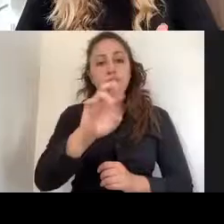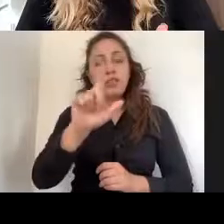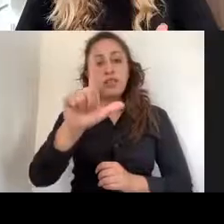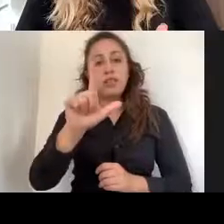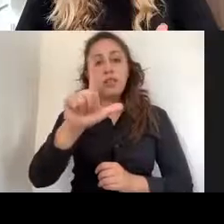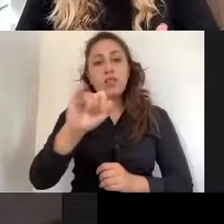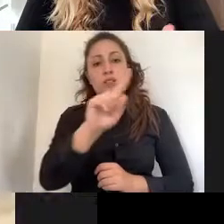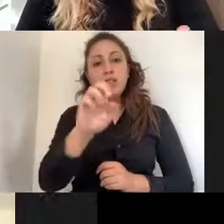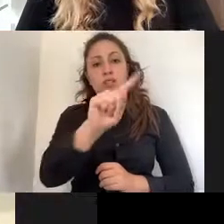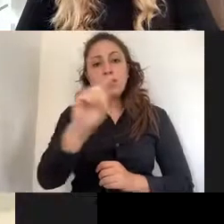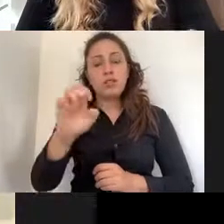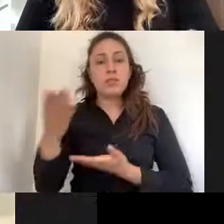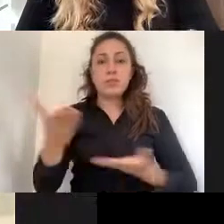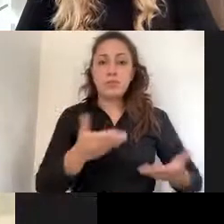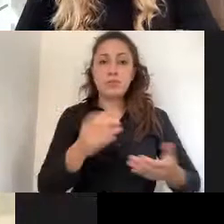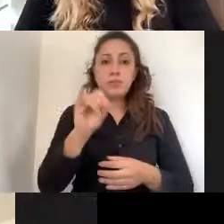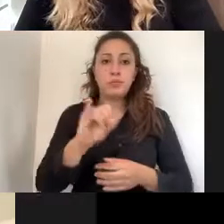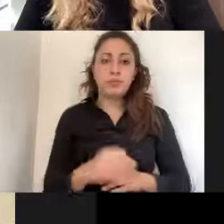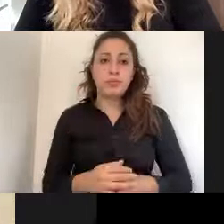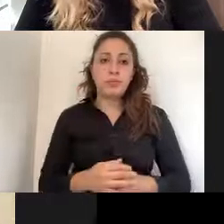Clavel, presente.